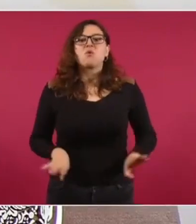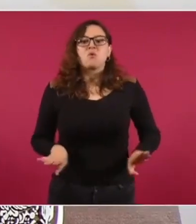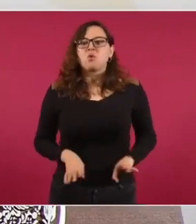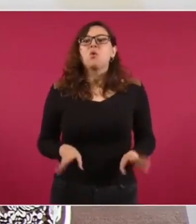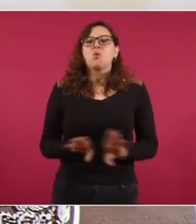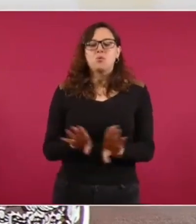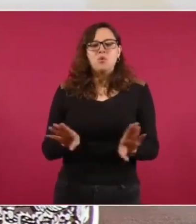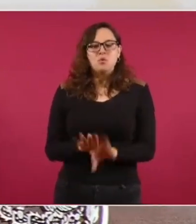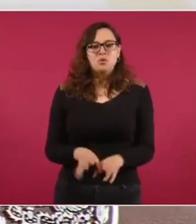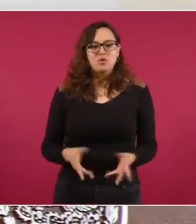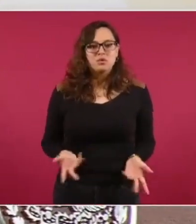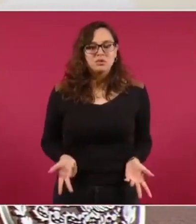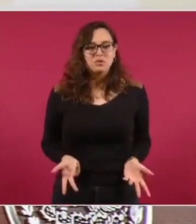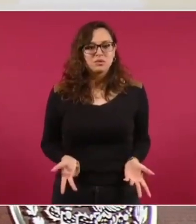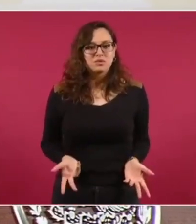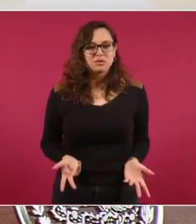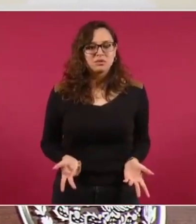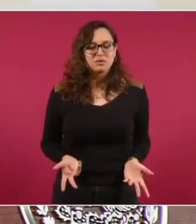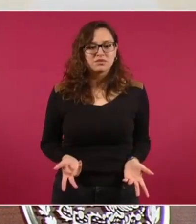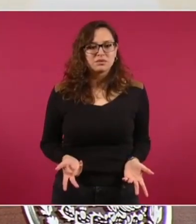Es